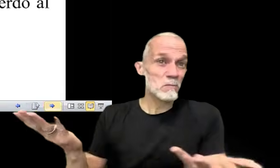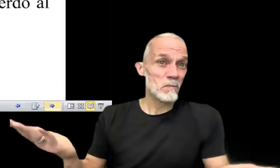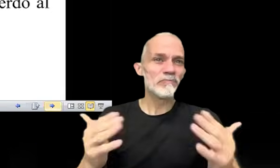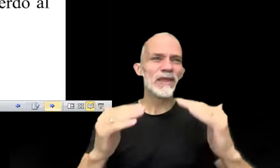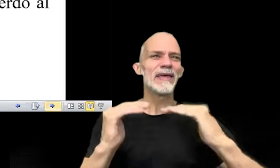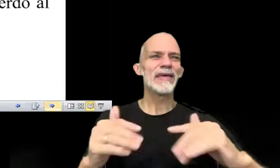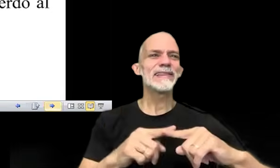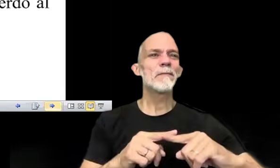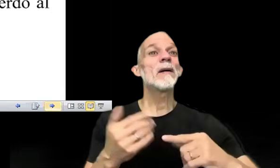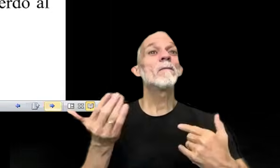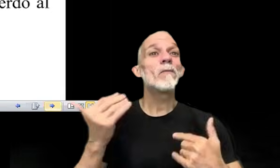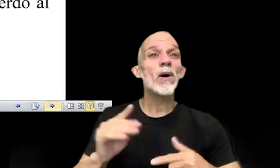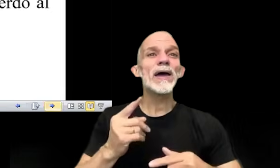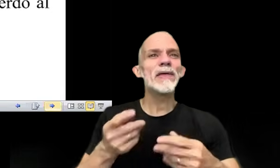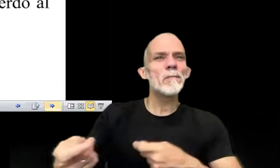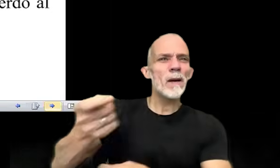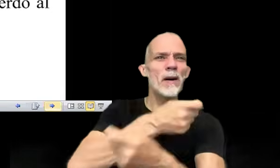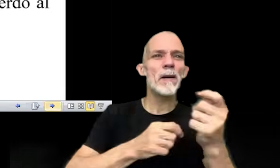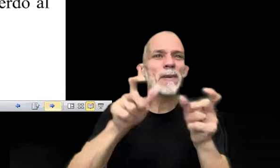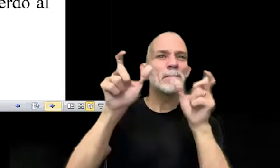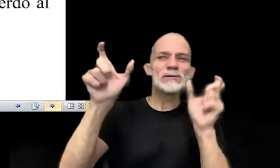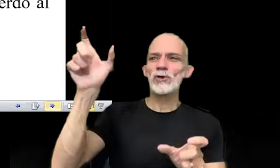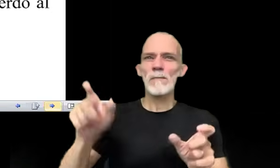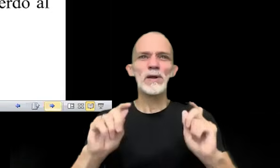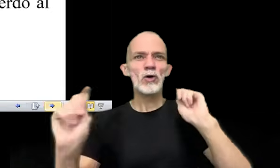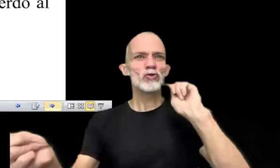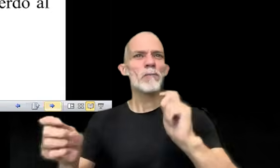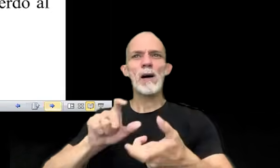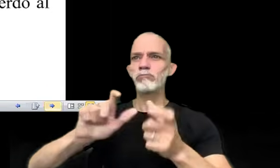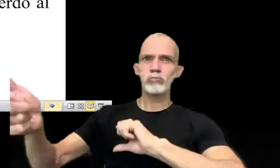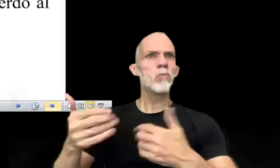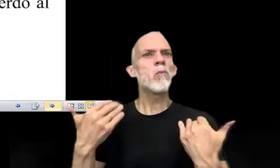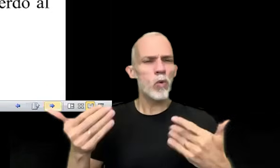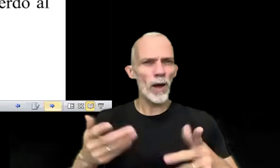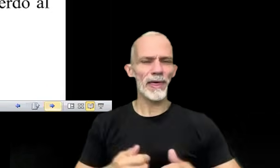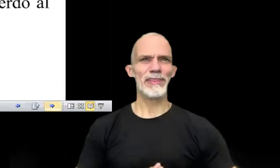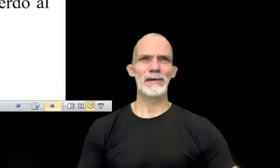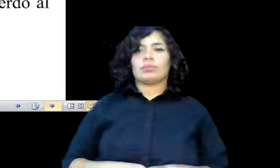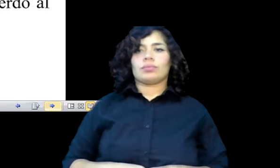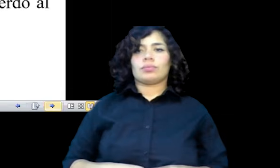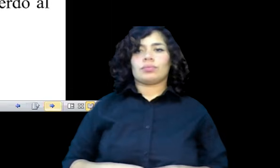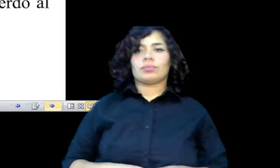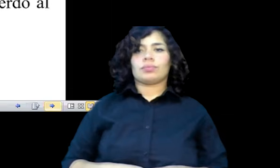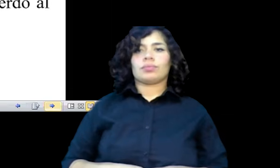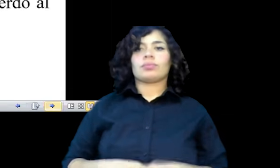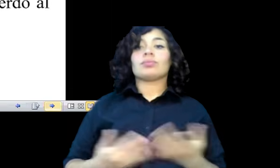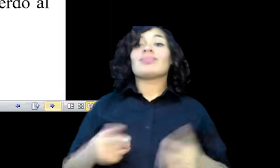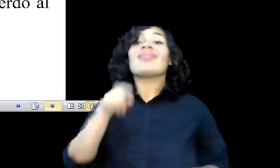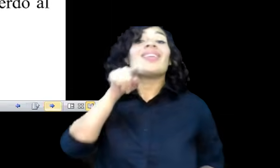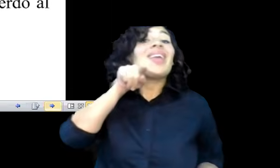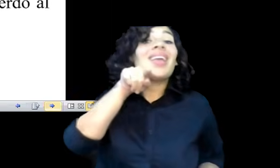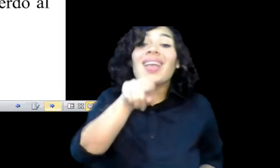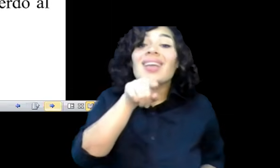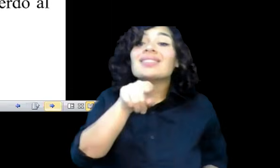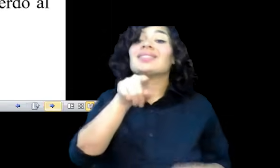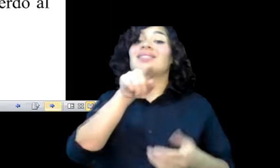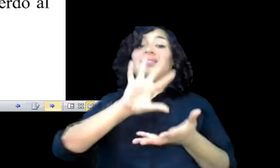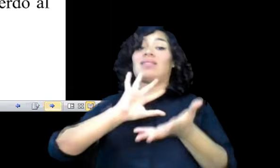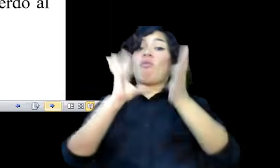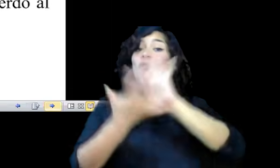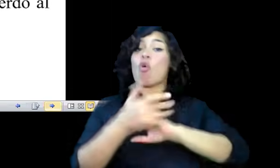y son susceptibles de tráfico interpersonal en mercados financieros. Esta definición,